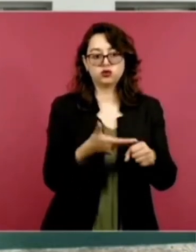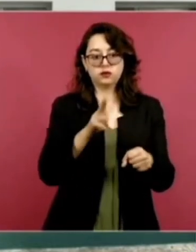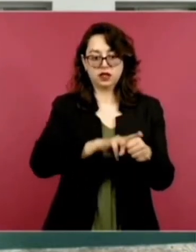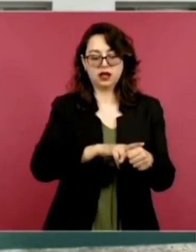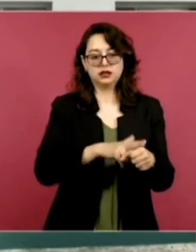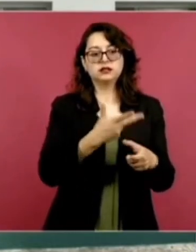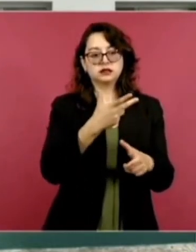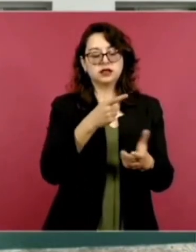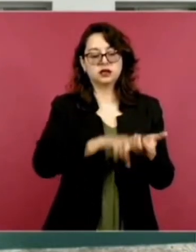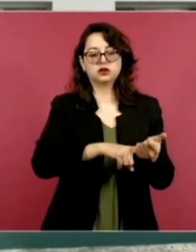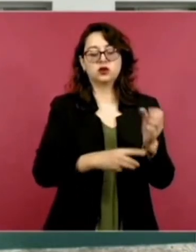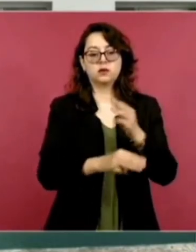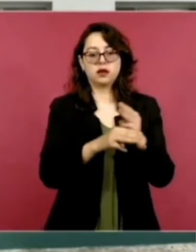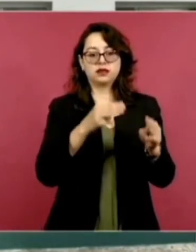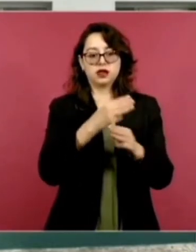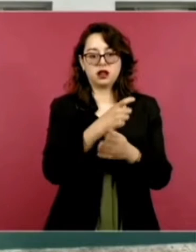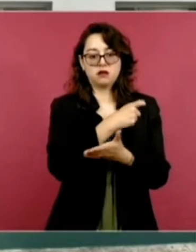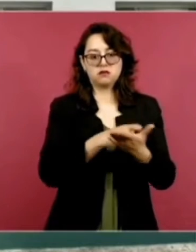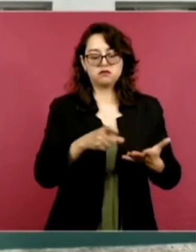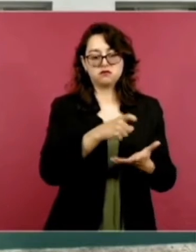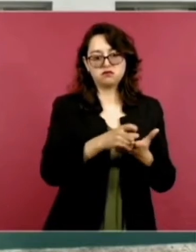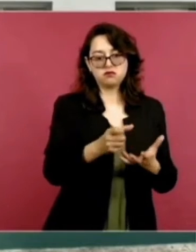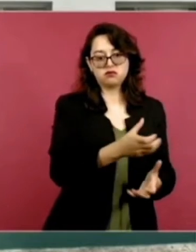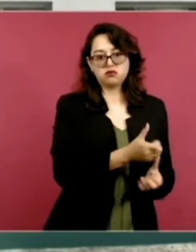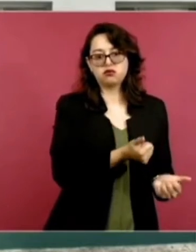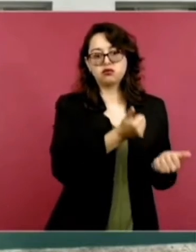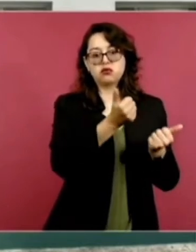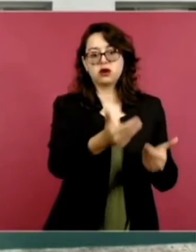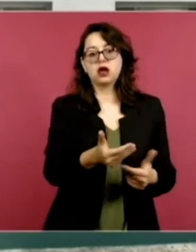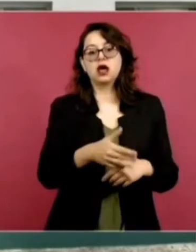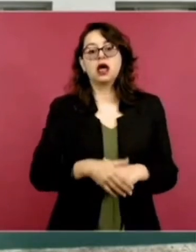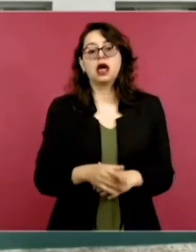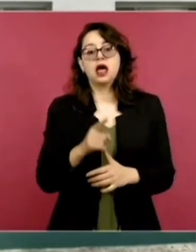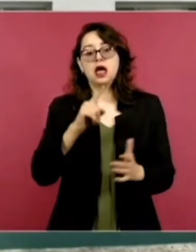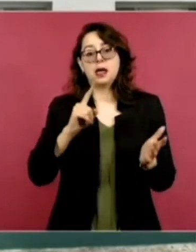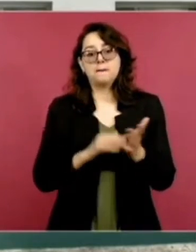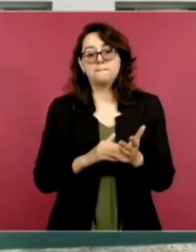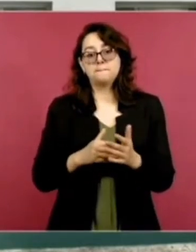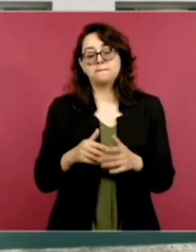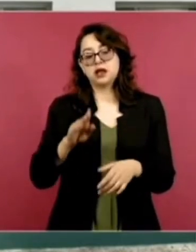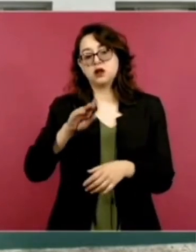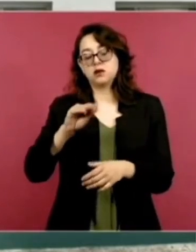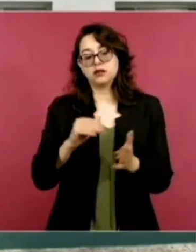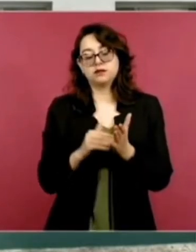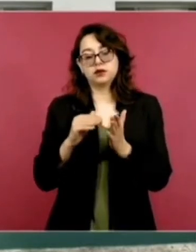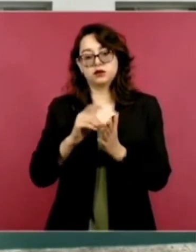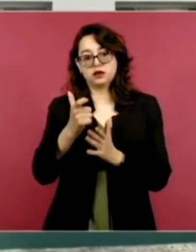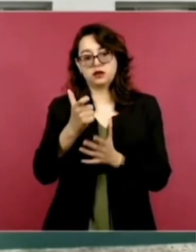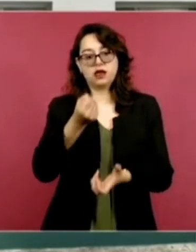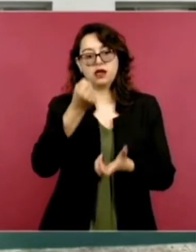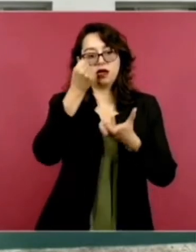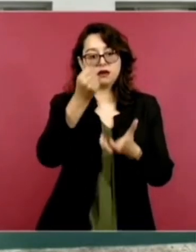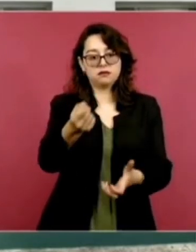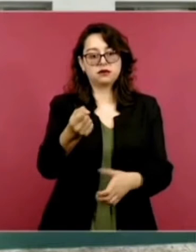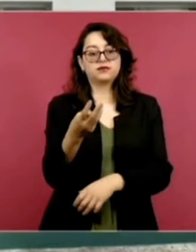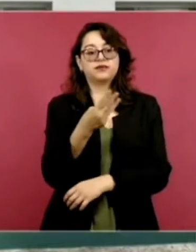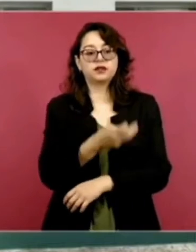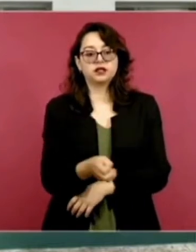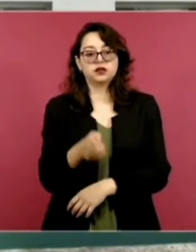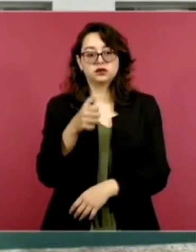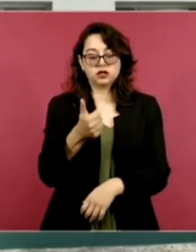inversión de 1,097 millones de pesos. Se han sumado 306 médicas y médicos especialistas.